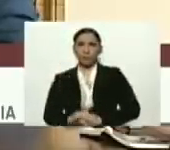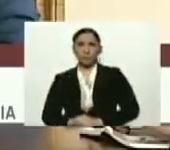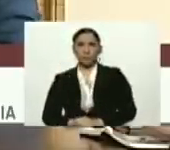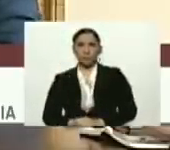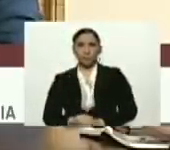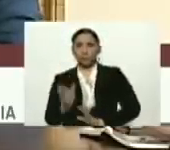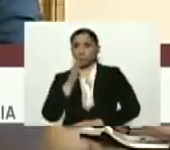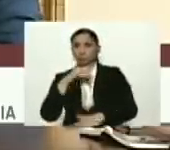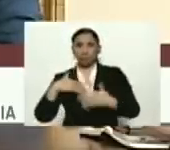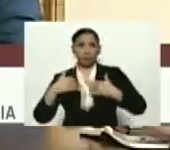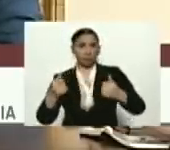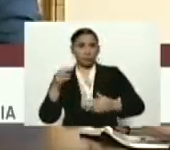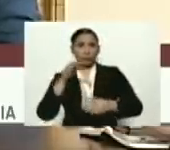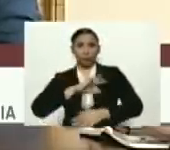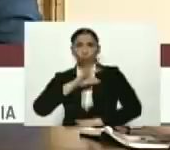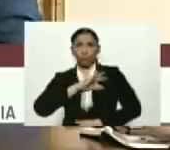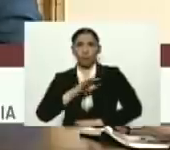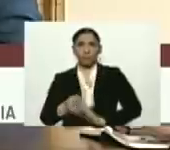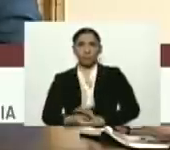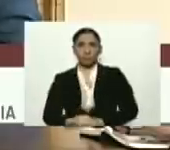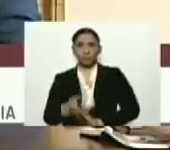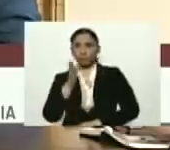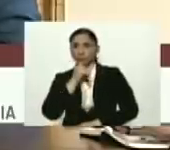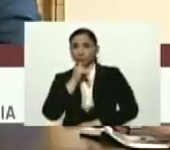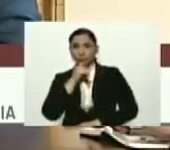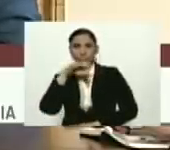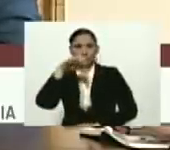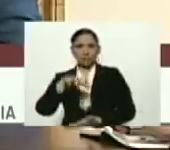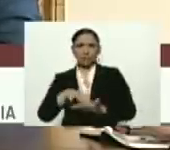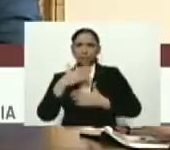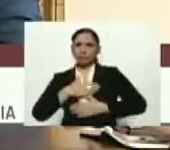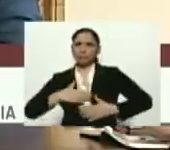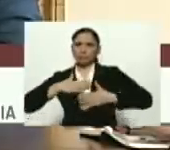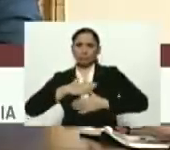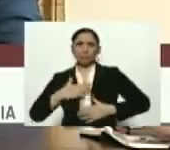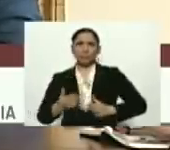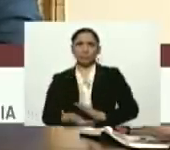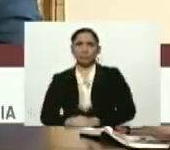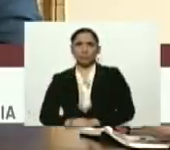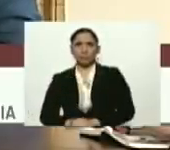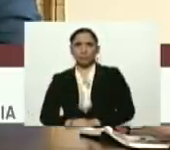no hay seguridad social, no hay estado de bienestar.